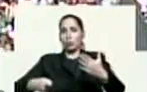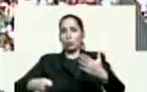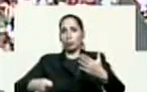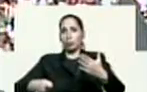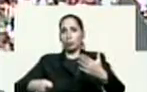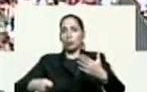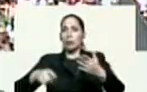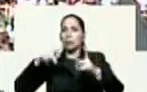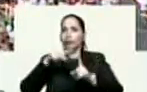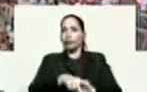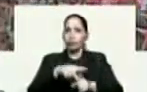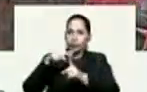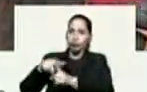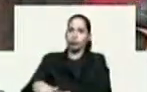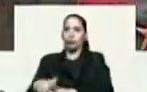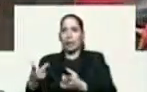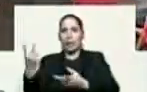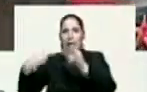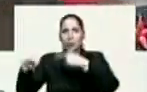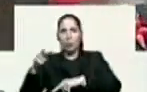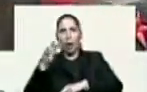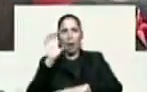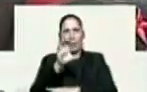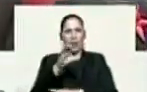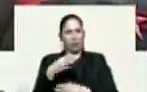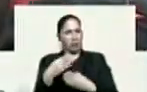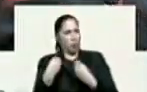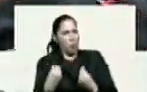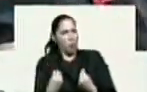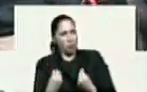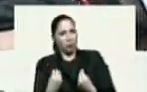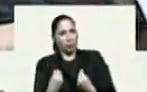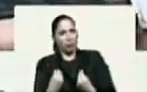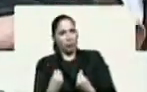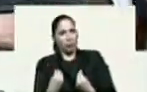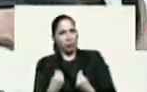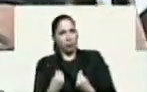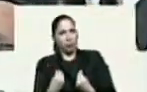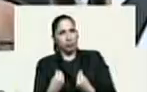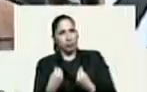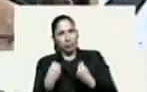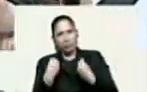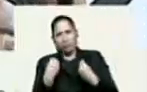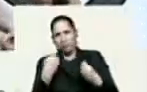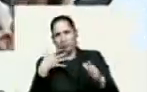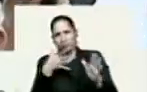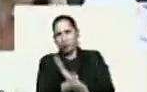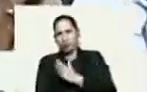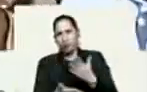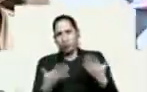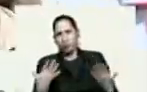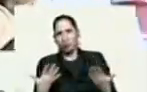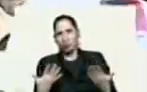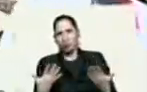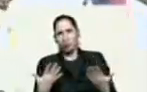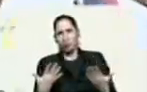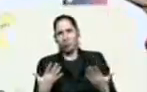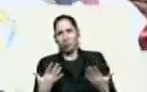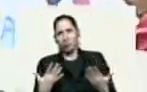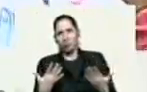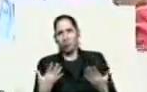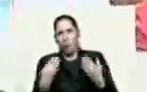a la patria. ¿Y cómo? ¿Y cómo lo eliminas? ¿Cómo